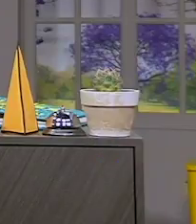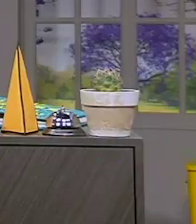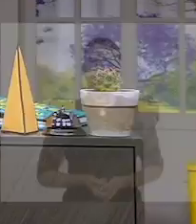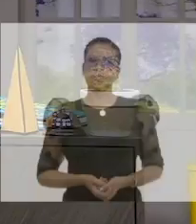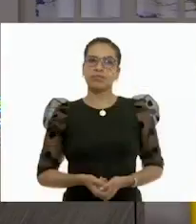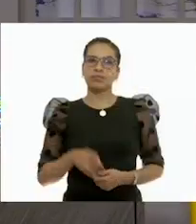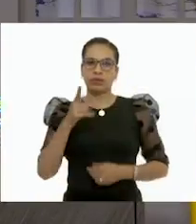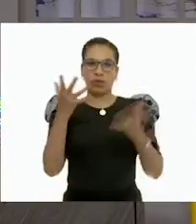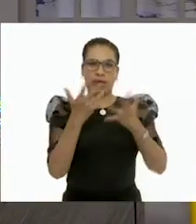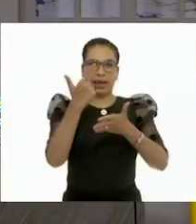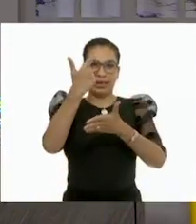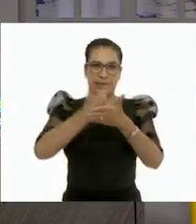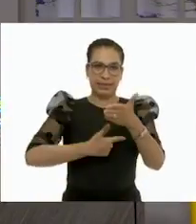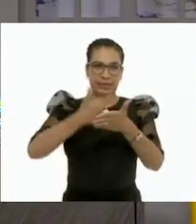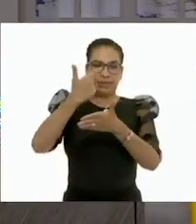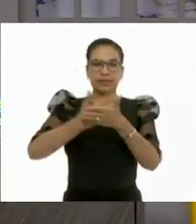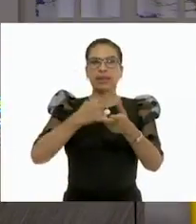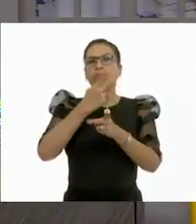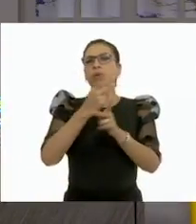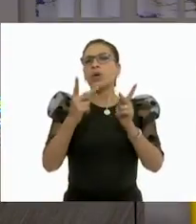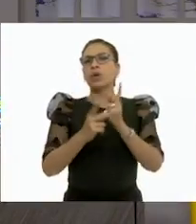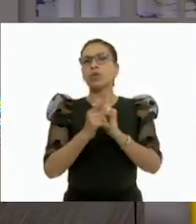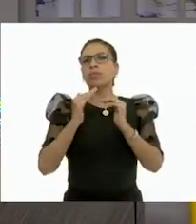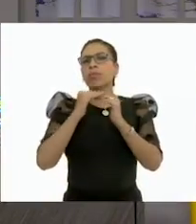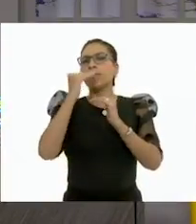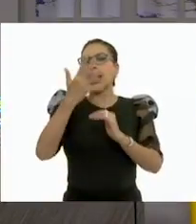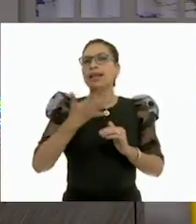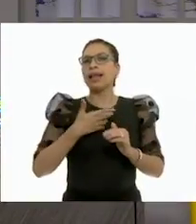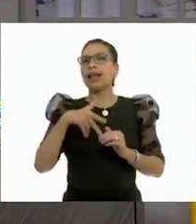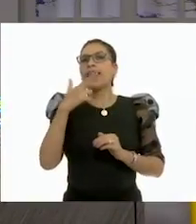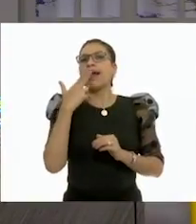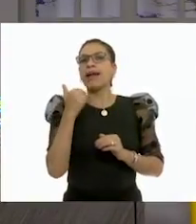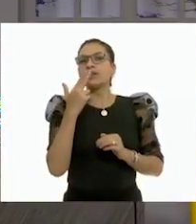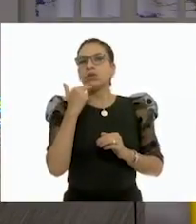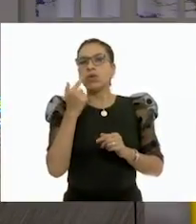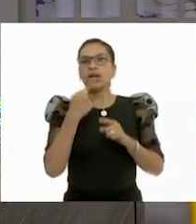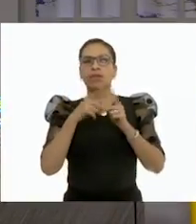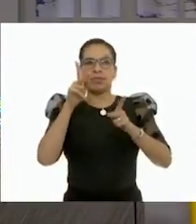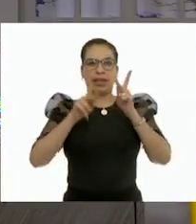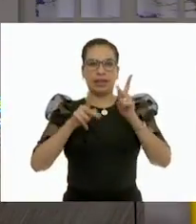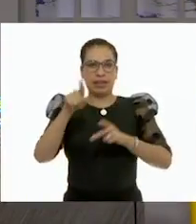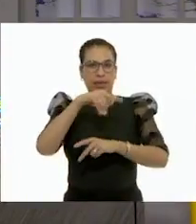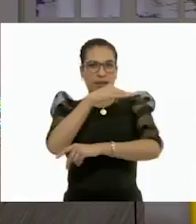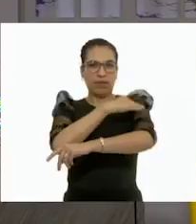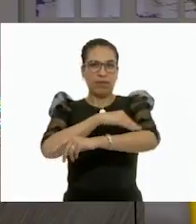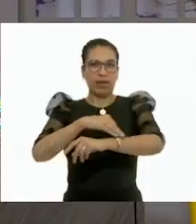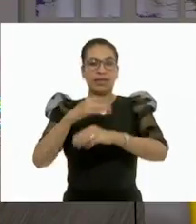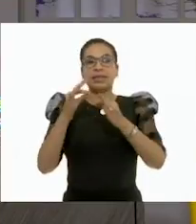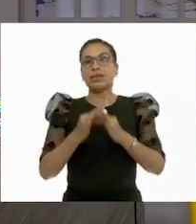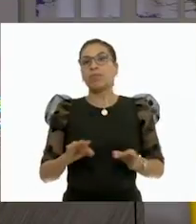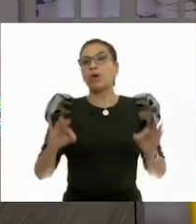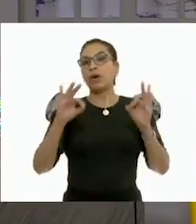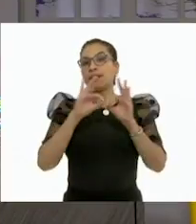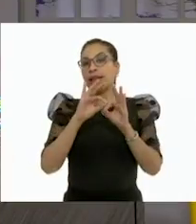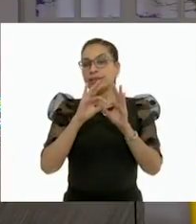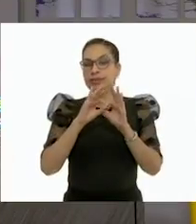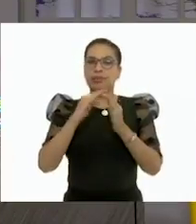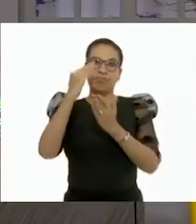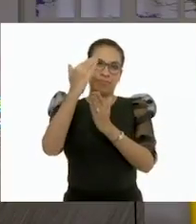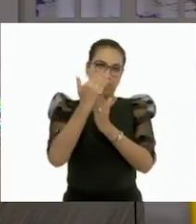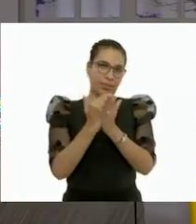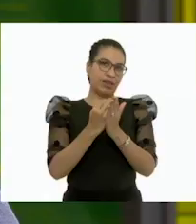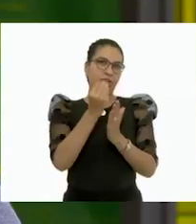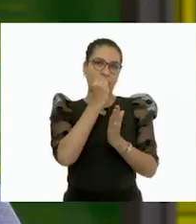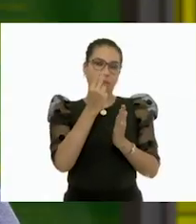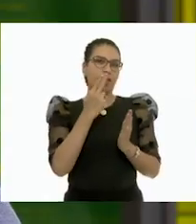Elabora una lista de los productos con alto contenido de azúcares y platica con tu familia la importancia de reducir